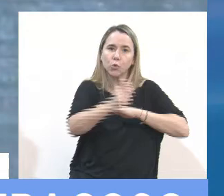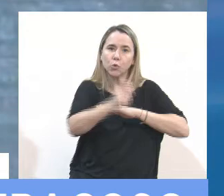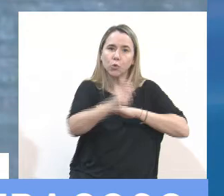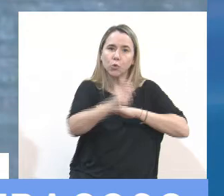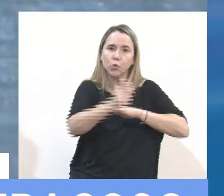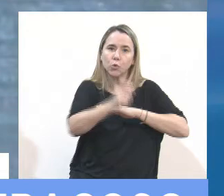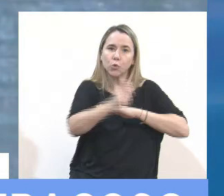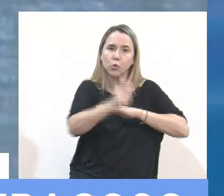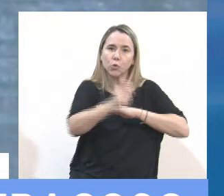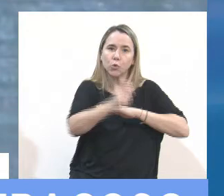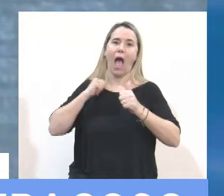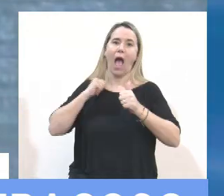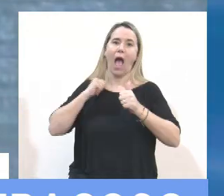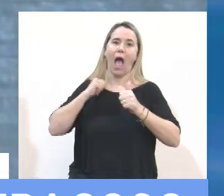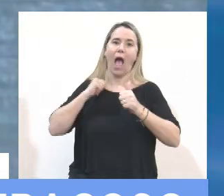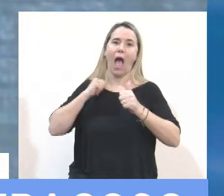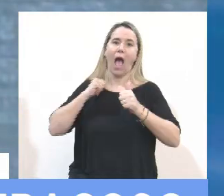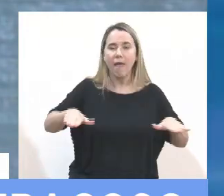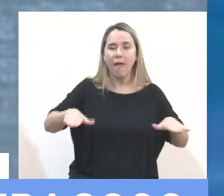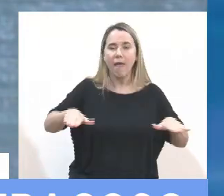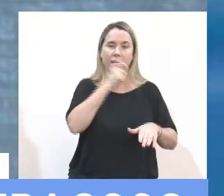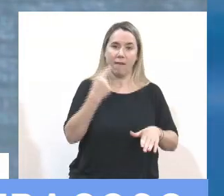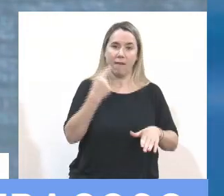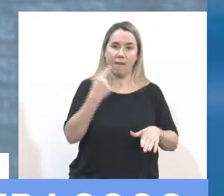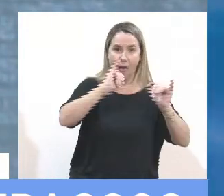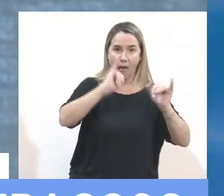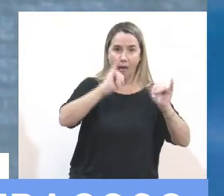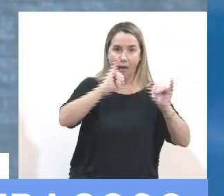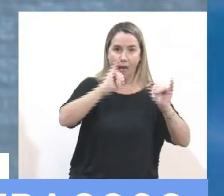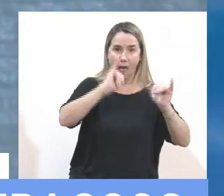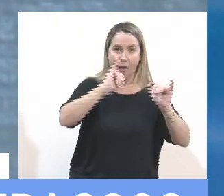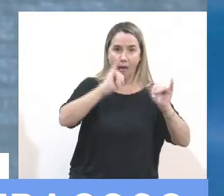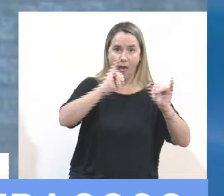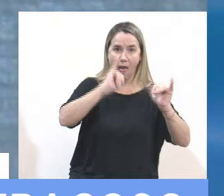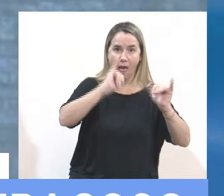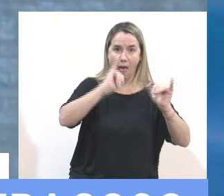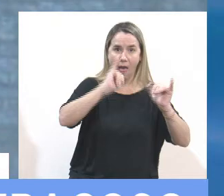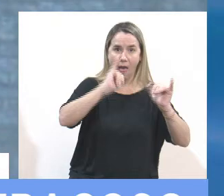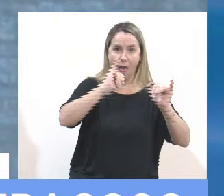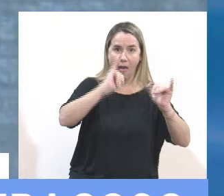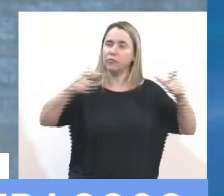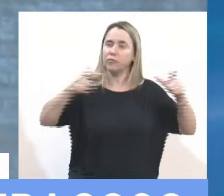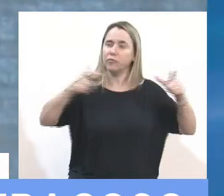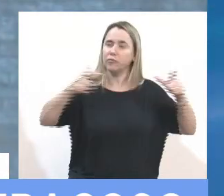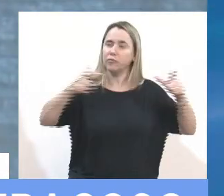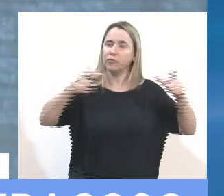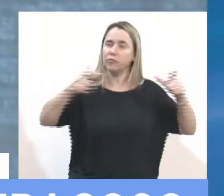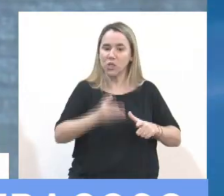abusos sexuales contra niños, niñas y adolescentes aumentaron un 30% en época de